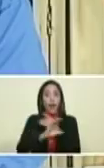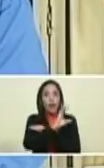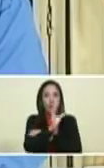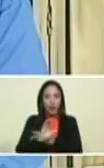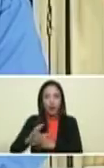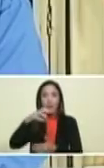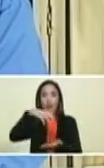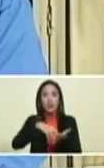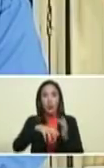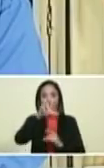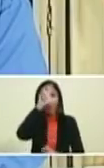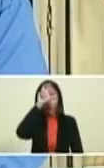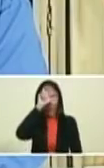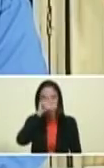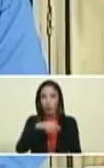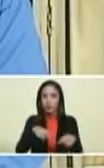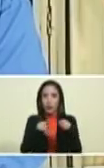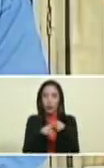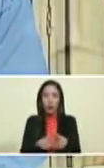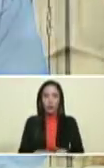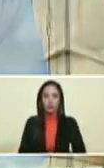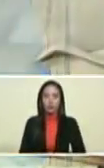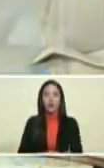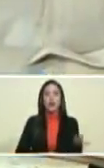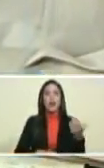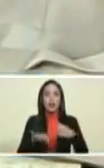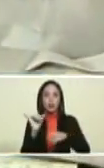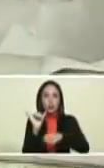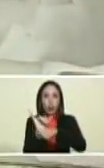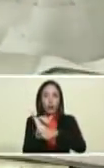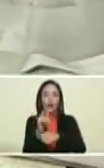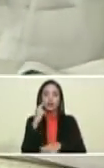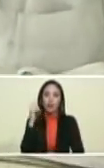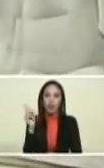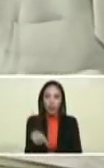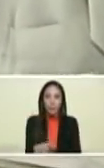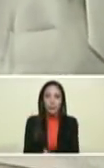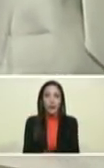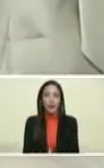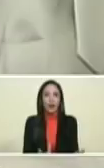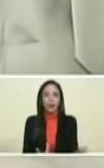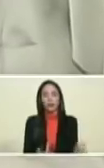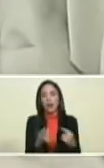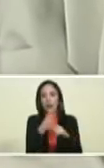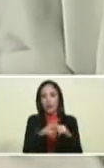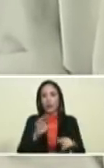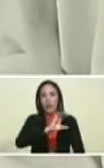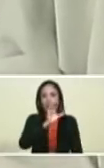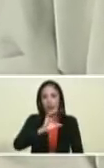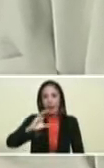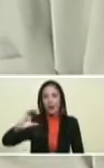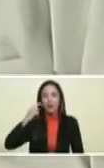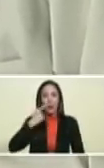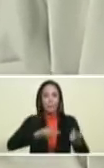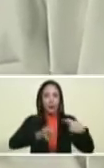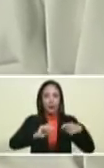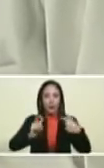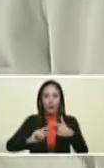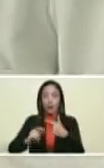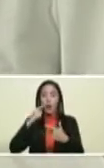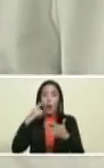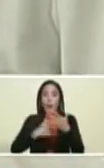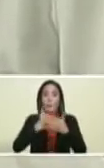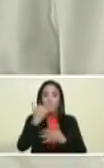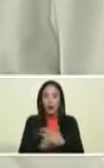estado Falcón, en el estado Sucre, también se va hacia la región del Caribe. Hemos hecho un plan, fíjense